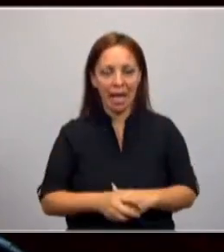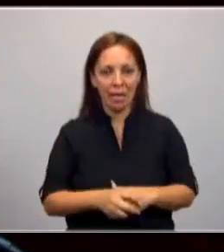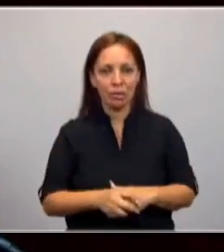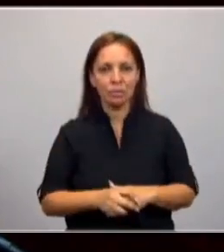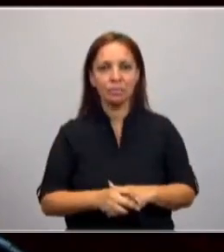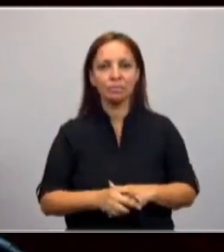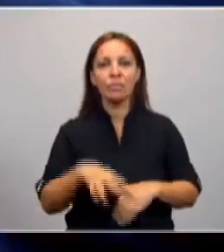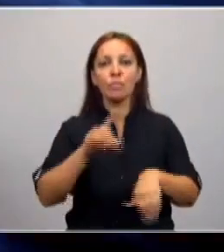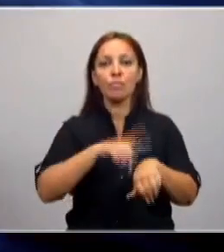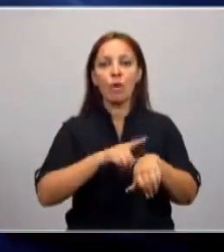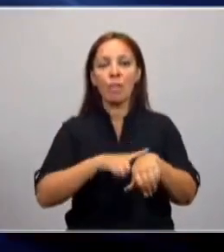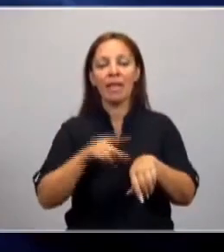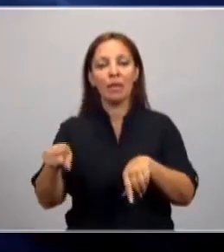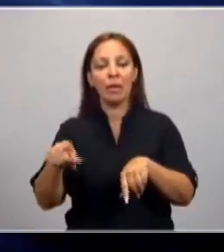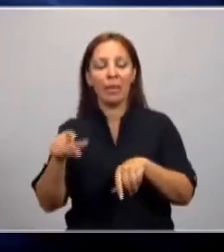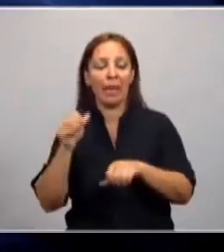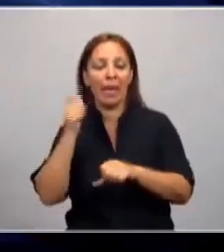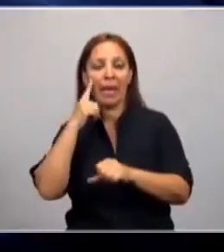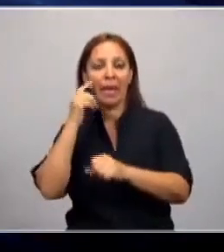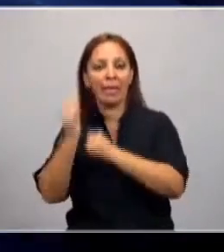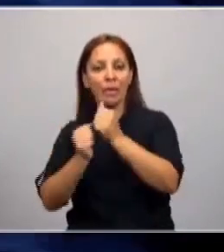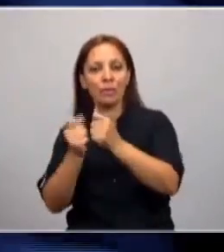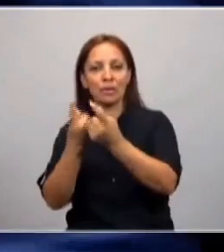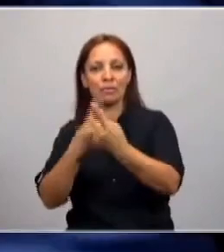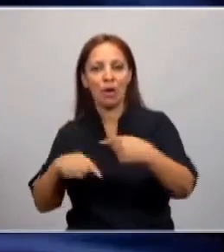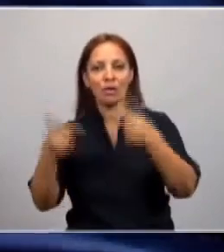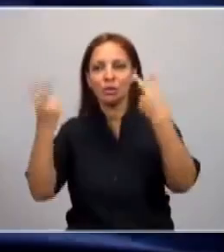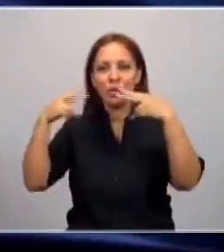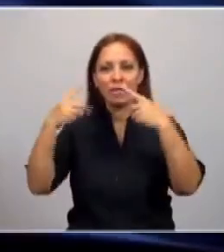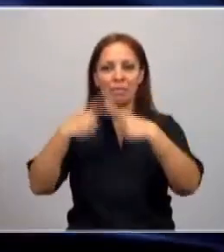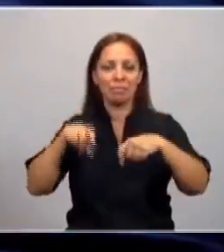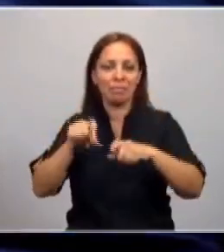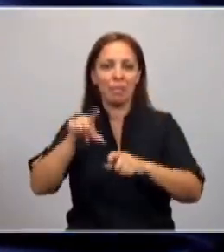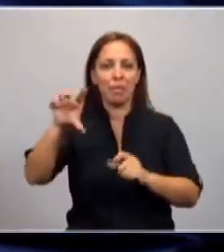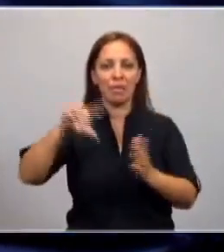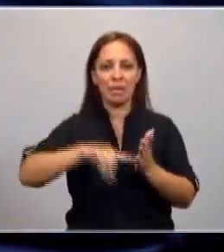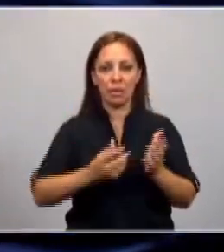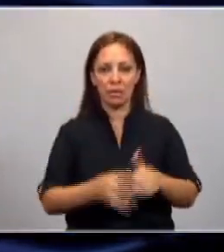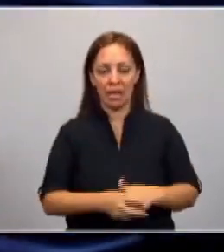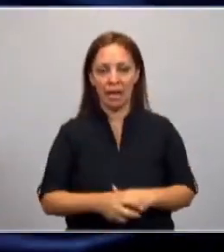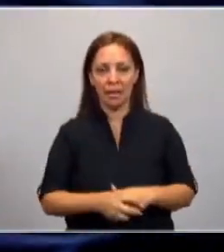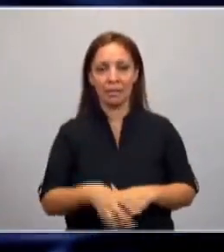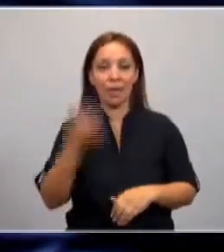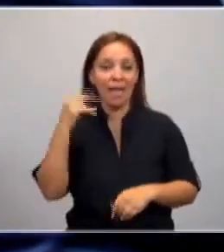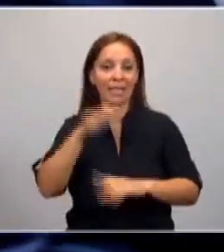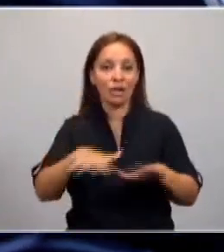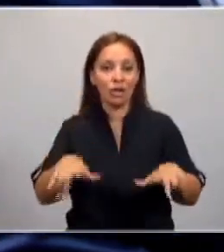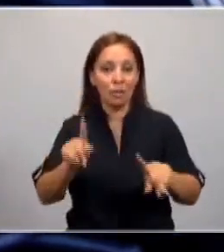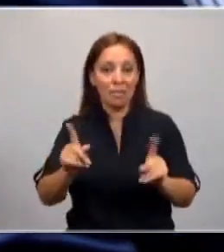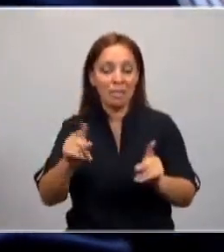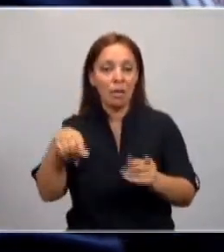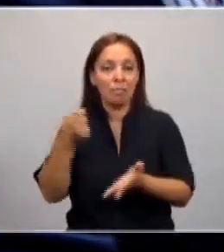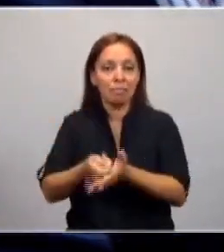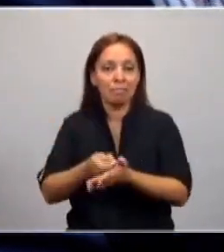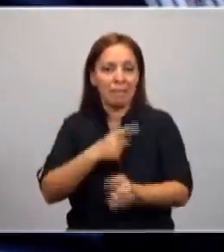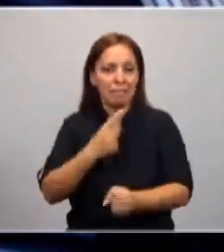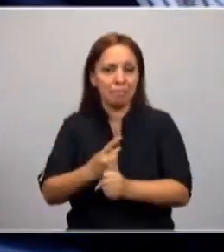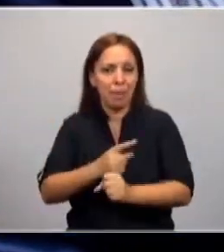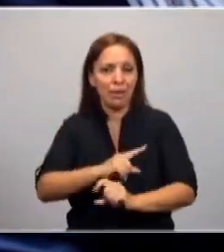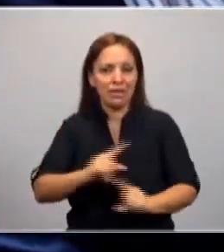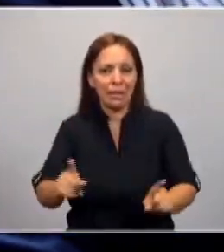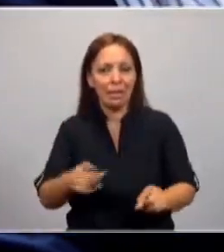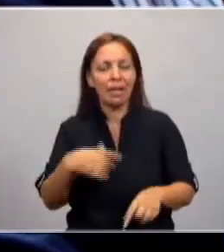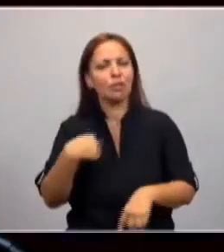sostenía la actividad en las localidades turísticas de la provincia. Esos chicos no podían pagarlo, entonces, ¿no tenían derecho a